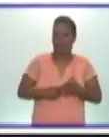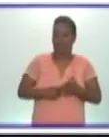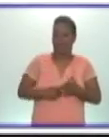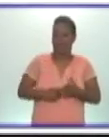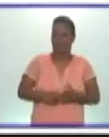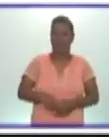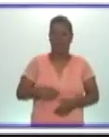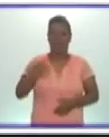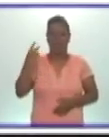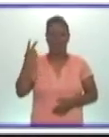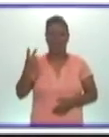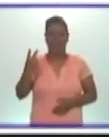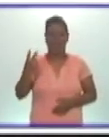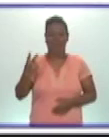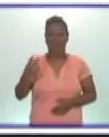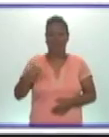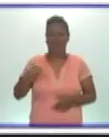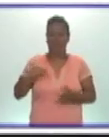con el primer término.